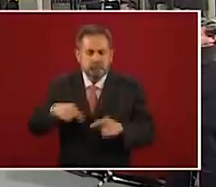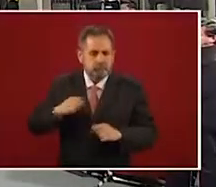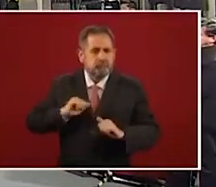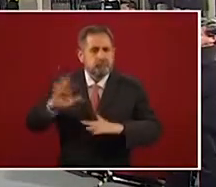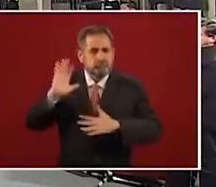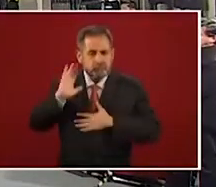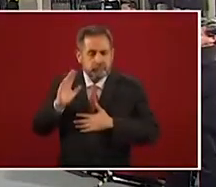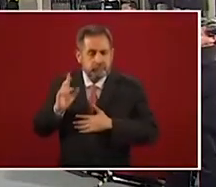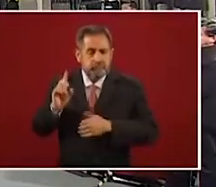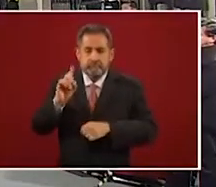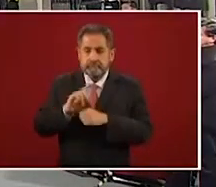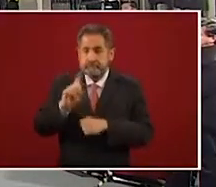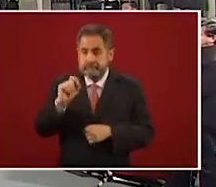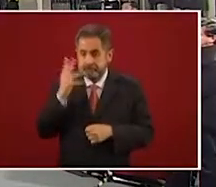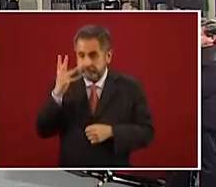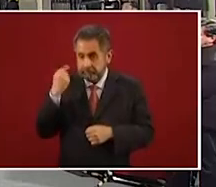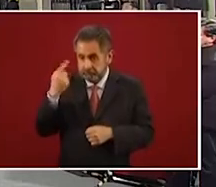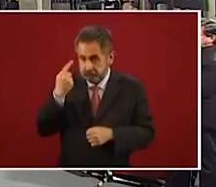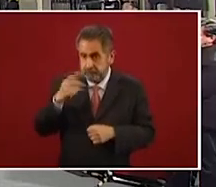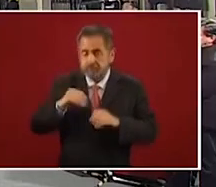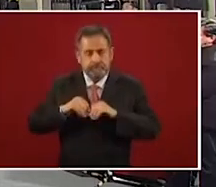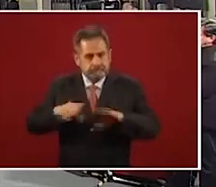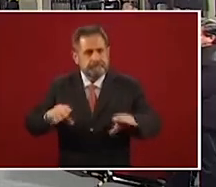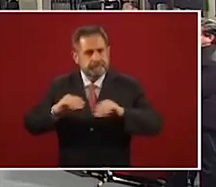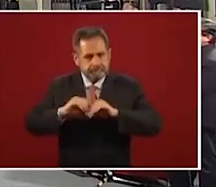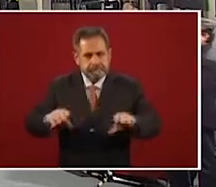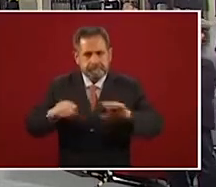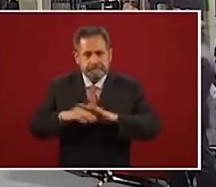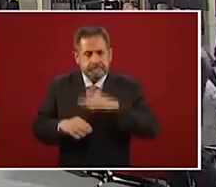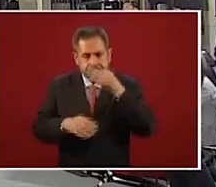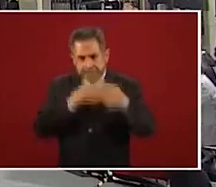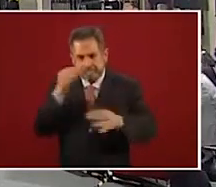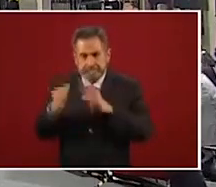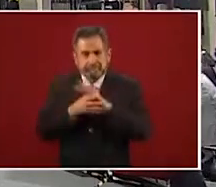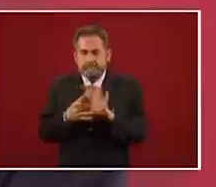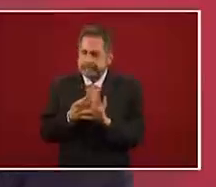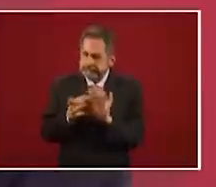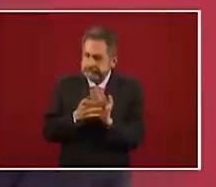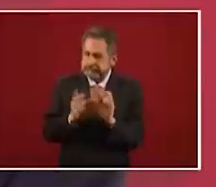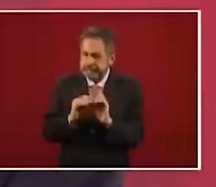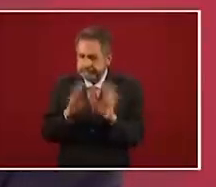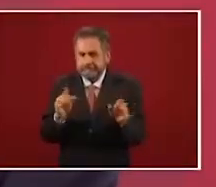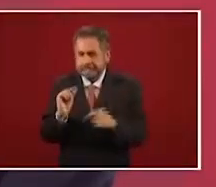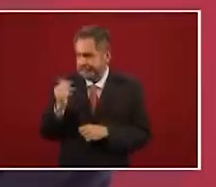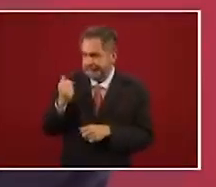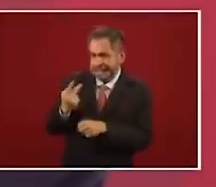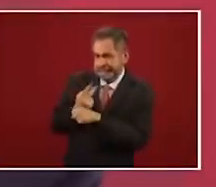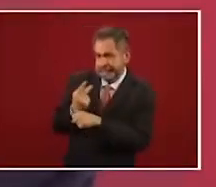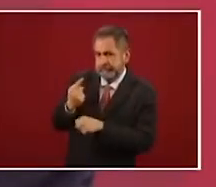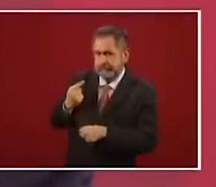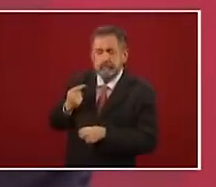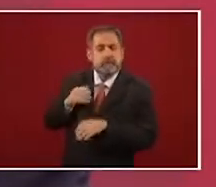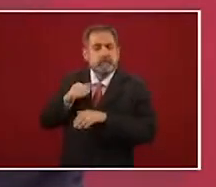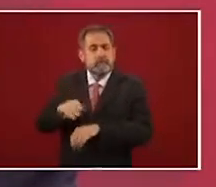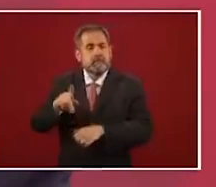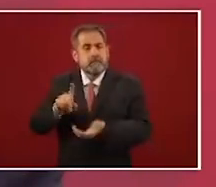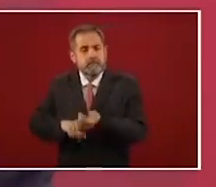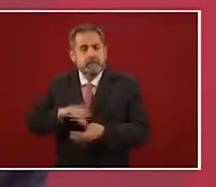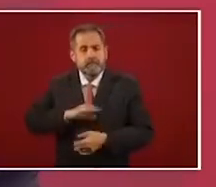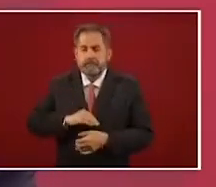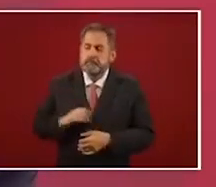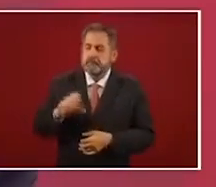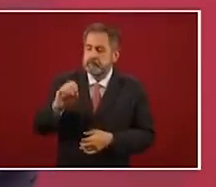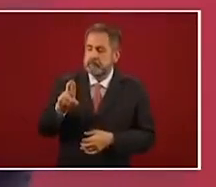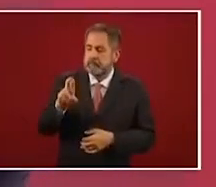a que cada 24 horas vamos a estar sacando un comunicado de prensa que explique los detalles de las últimas 24 horas con un